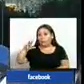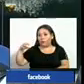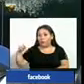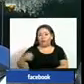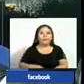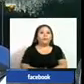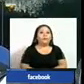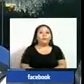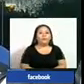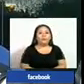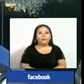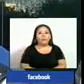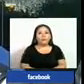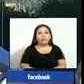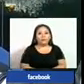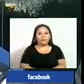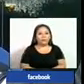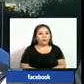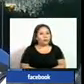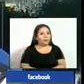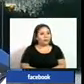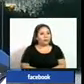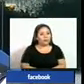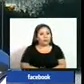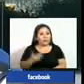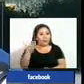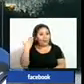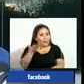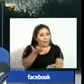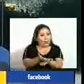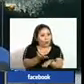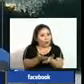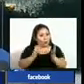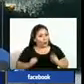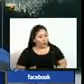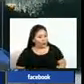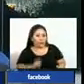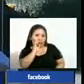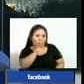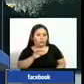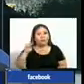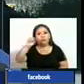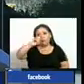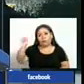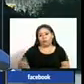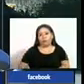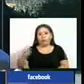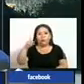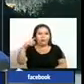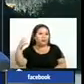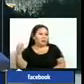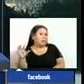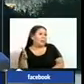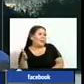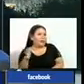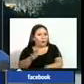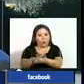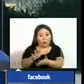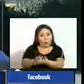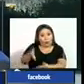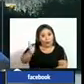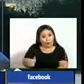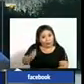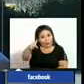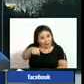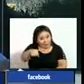La tarifa que le hemos propuesto al gobierno es aumento de un 100%. Tendría un costo de que el urbano vale